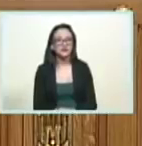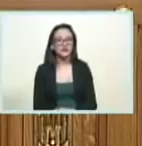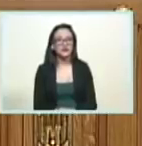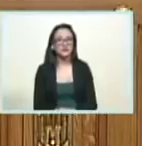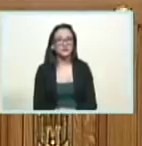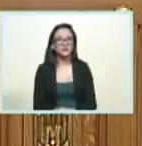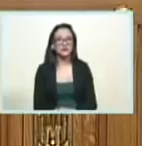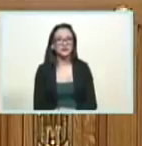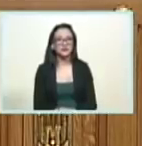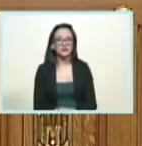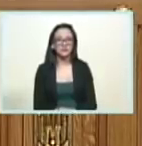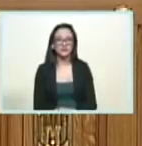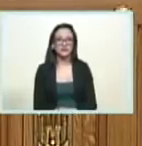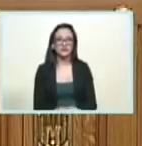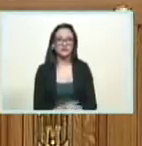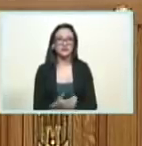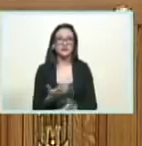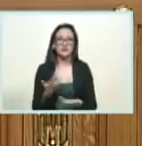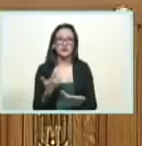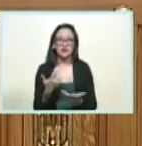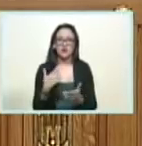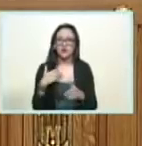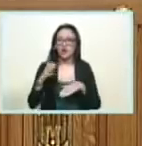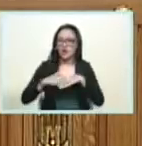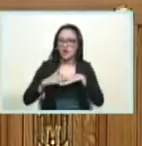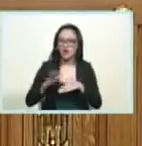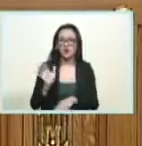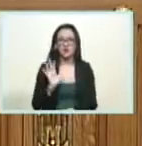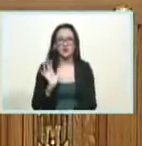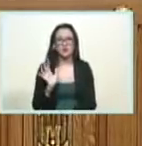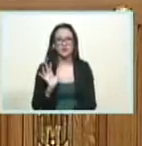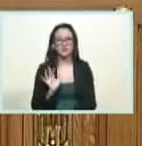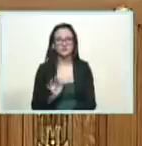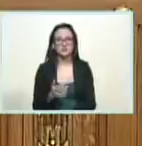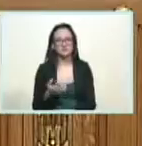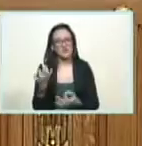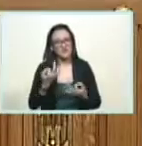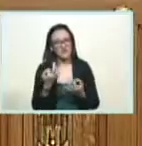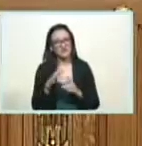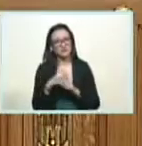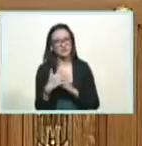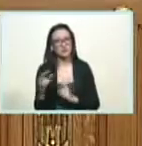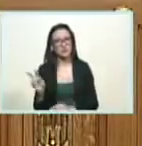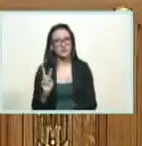estoy sublimando, o mitificando, no, es una realidad venezolana.